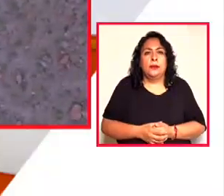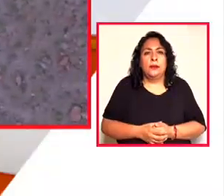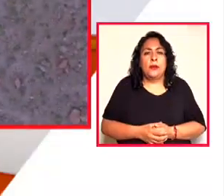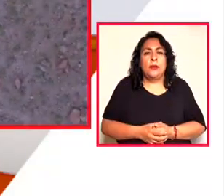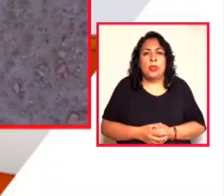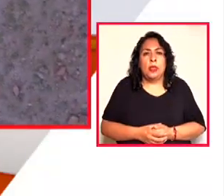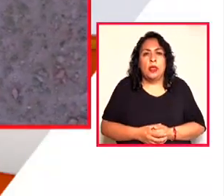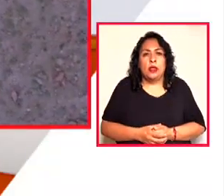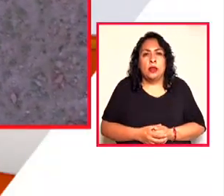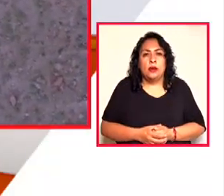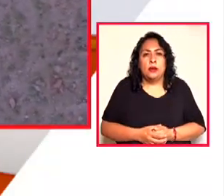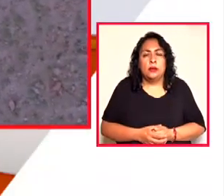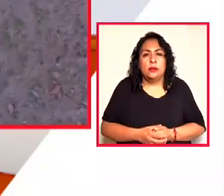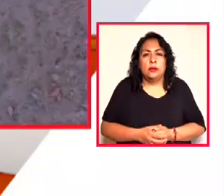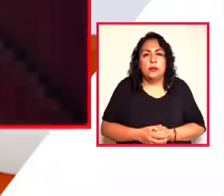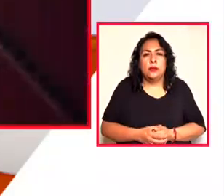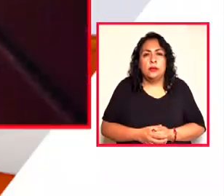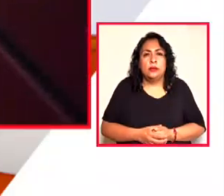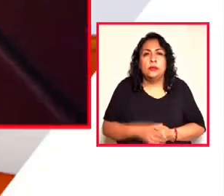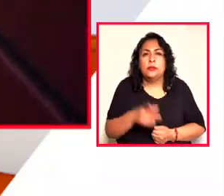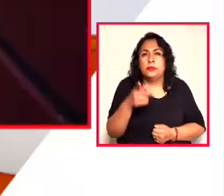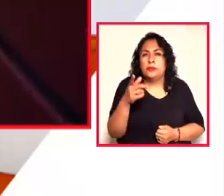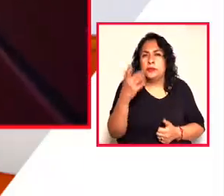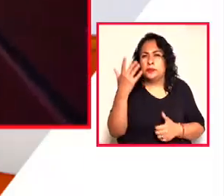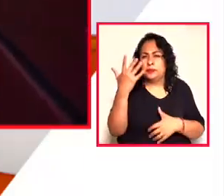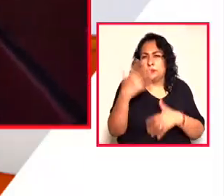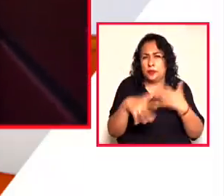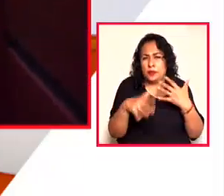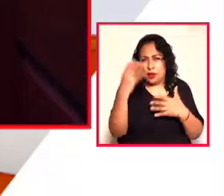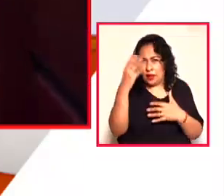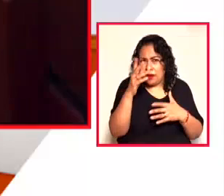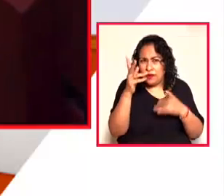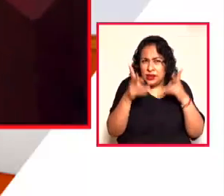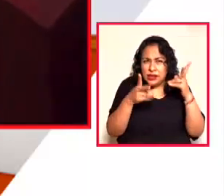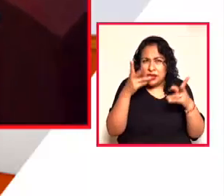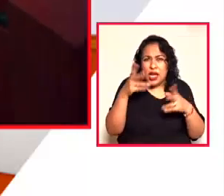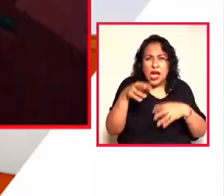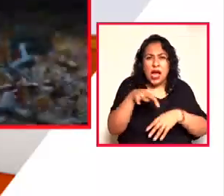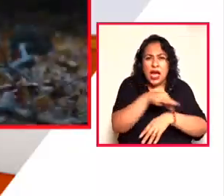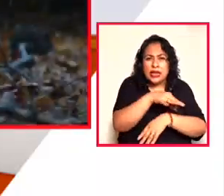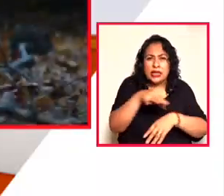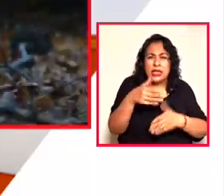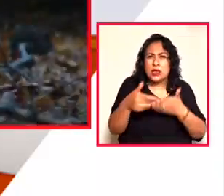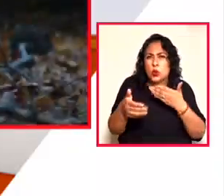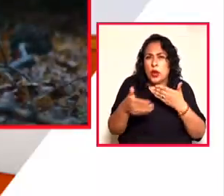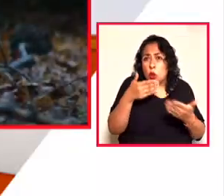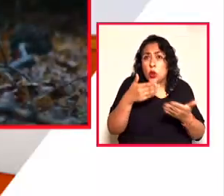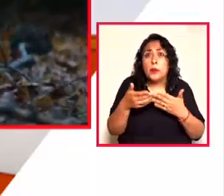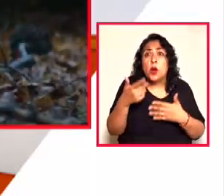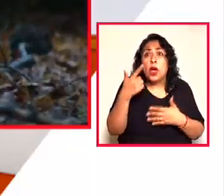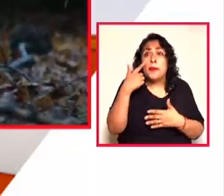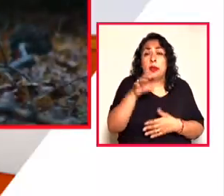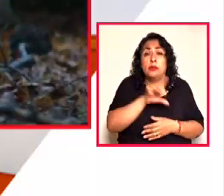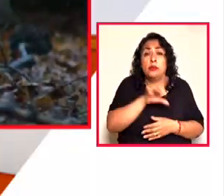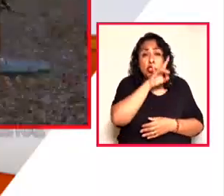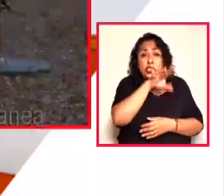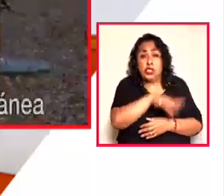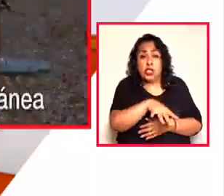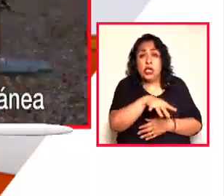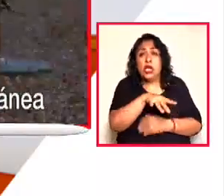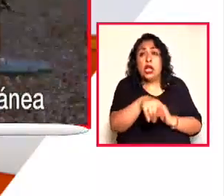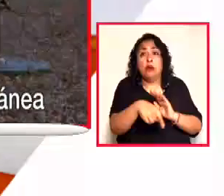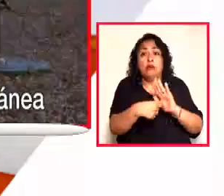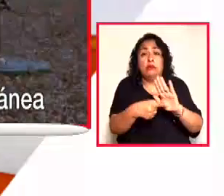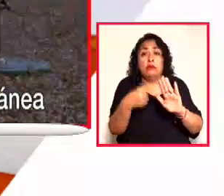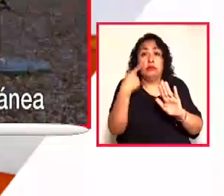En invierno, 15 fotógrafos visitaron algunos de los casos de arquitectura contemporánea que han puesto a Chile en el mapa disciplinar en las